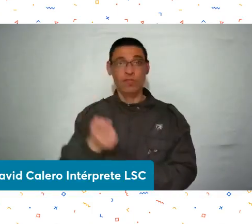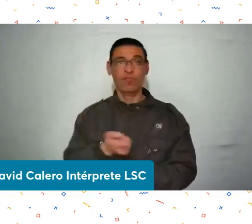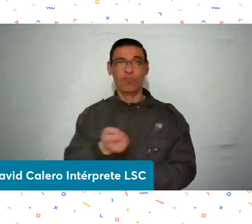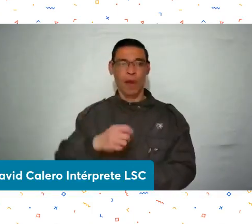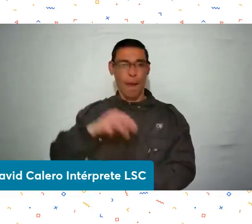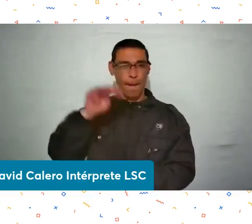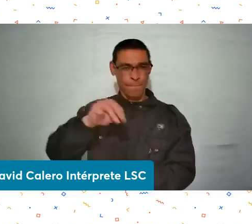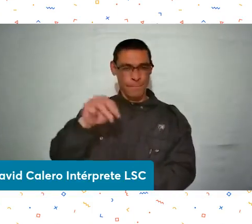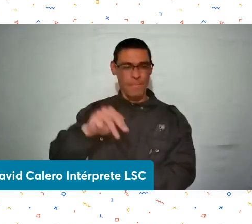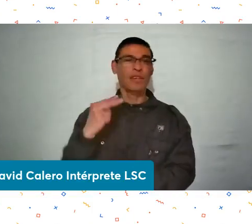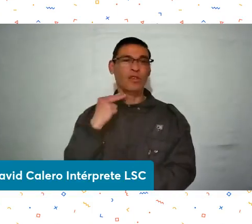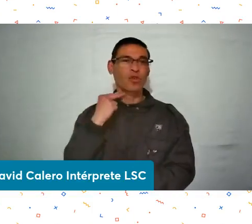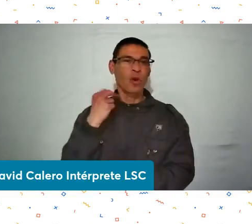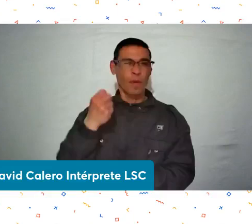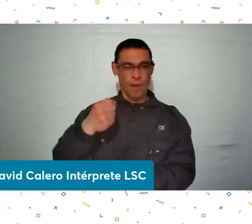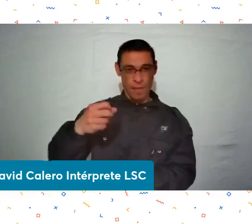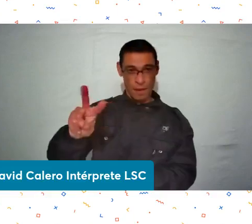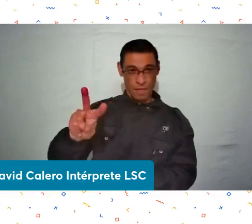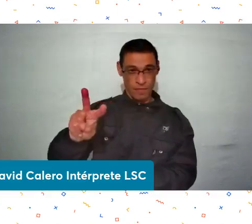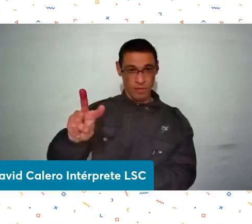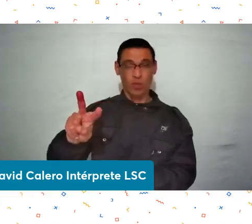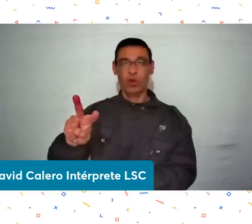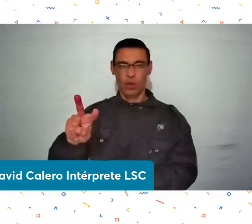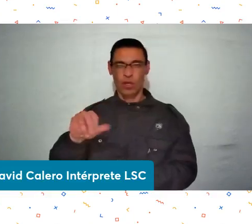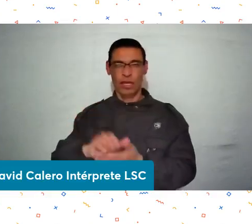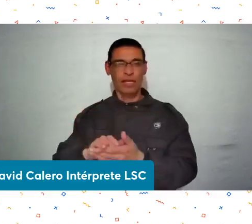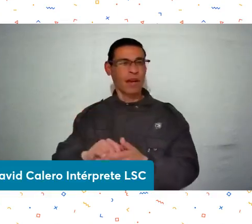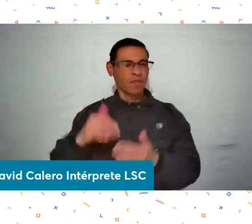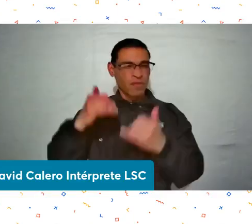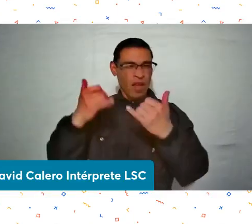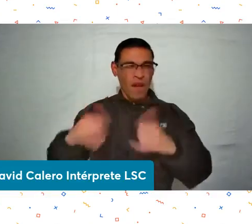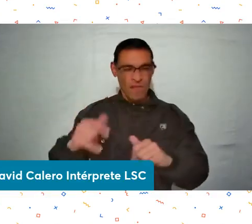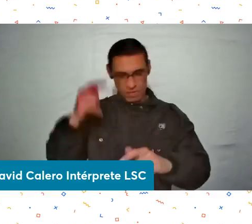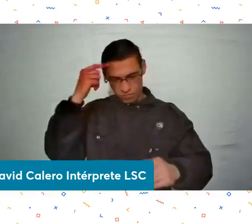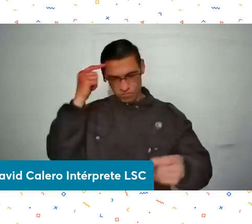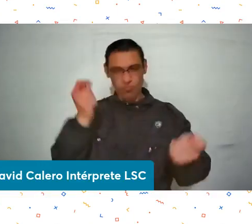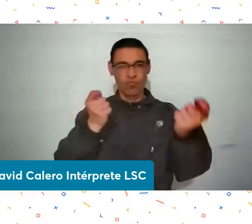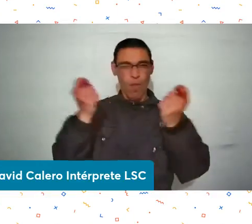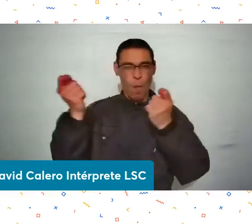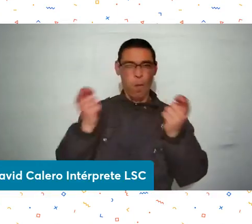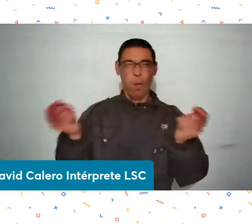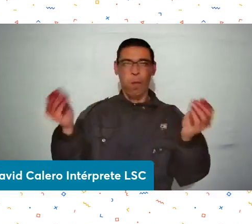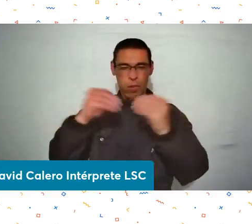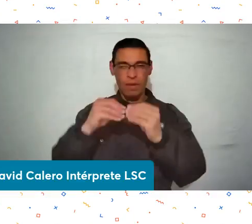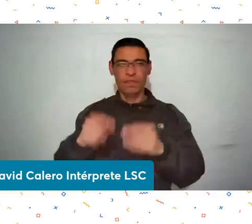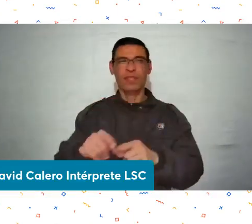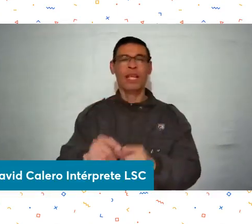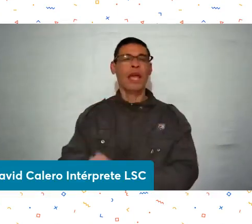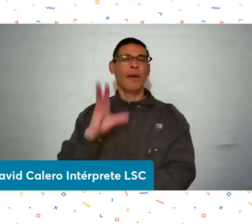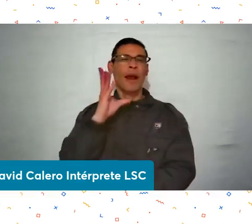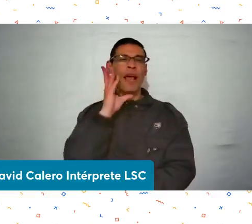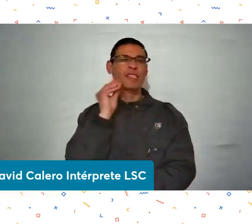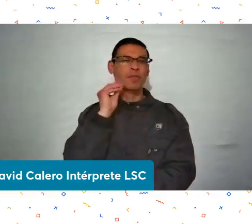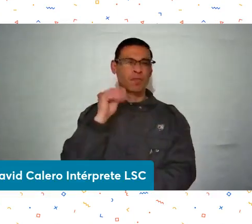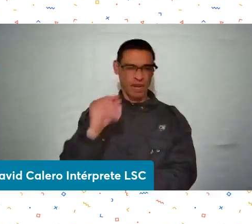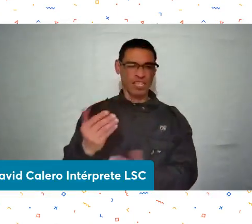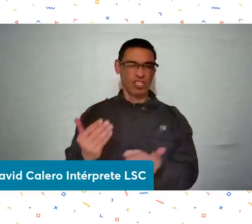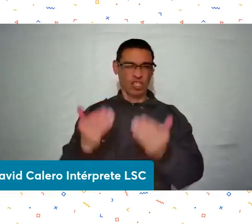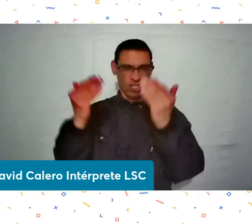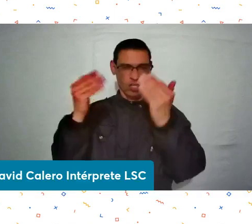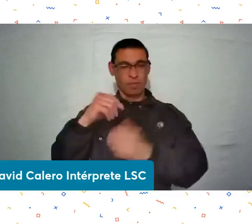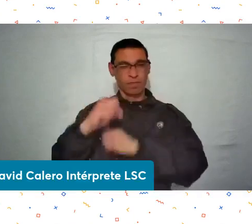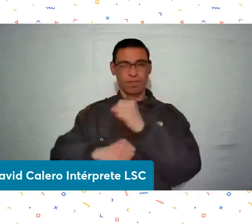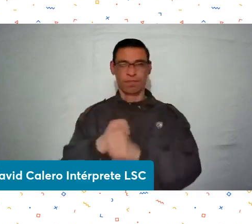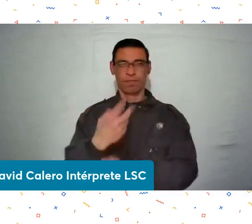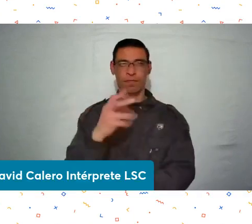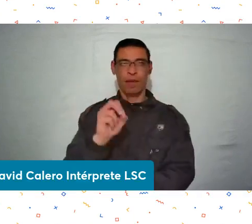noviembre, para cerrar, con este espacio de estrategias en el marco de Mi Experiencia Cuenta 2024. Feliz resto de tarde.